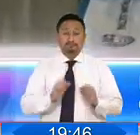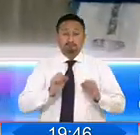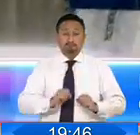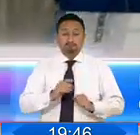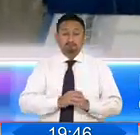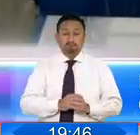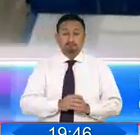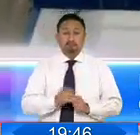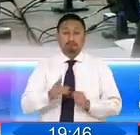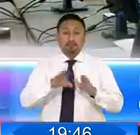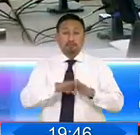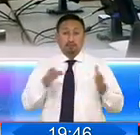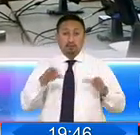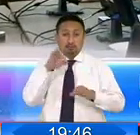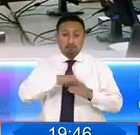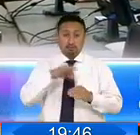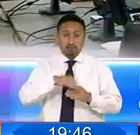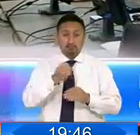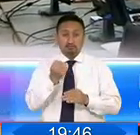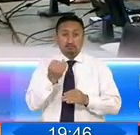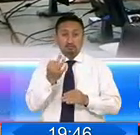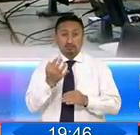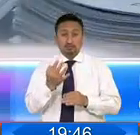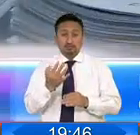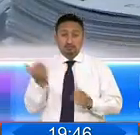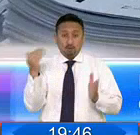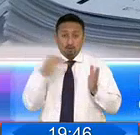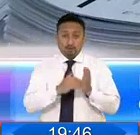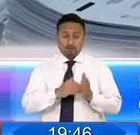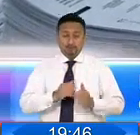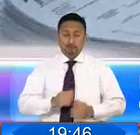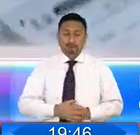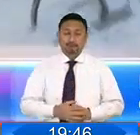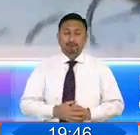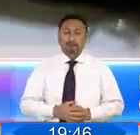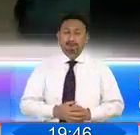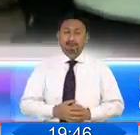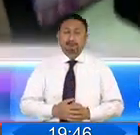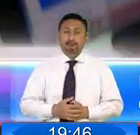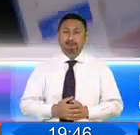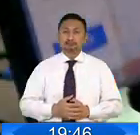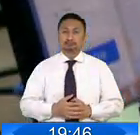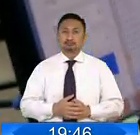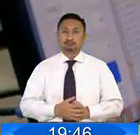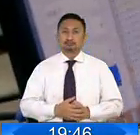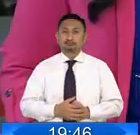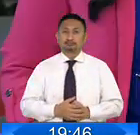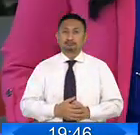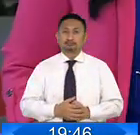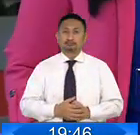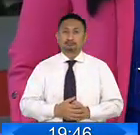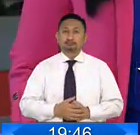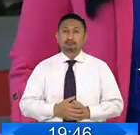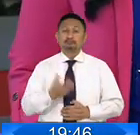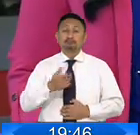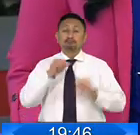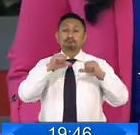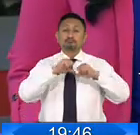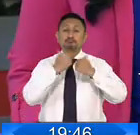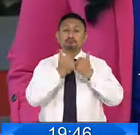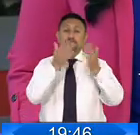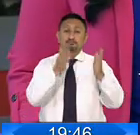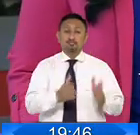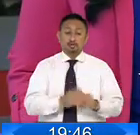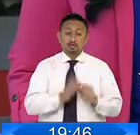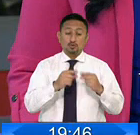la apertura de urnas y recuento voto a voto. Informó Héctor Romero. Asambleístas electos